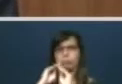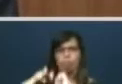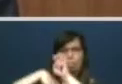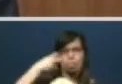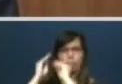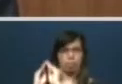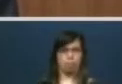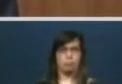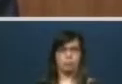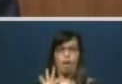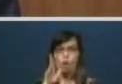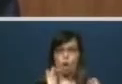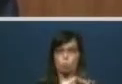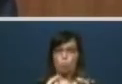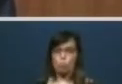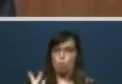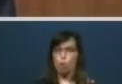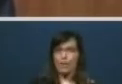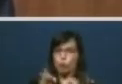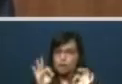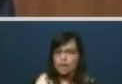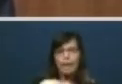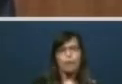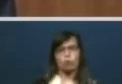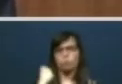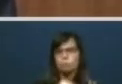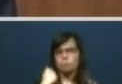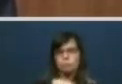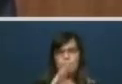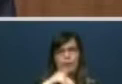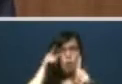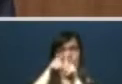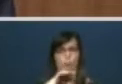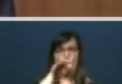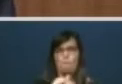creados para ello están trabajando intensamente para avanzar en estos objetivos